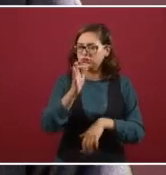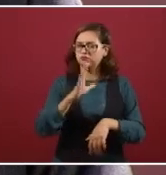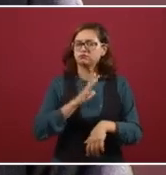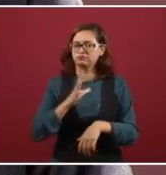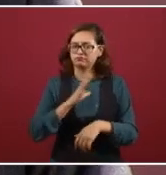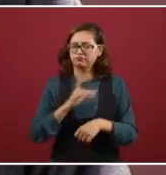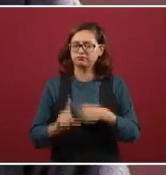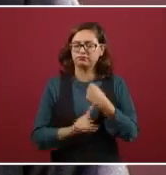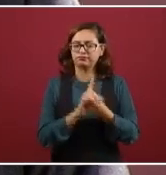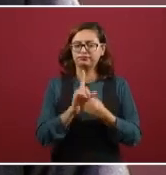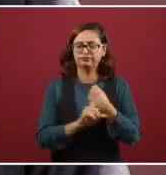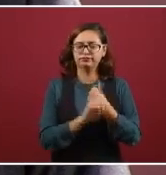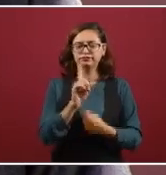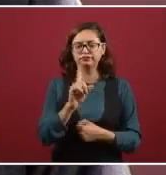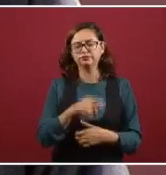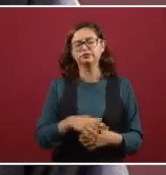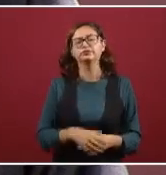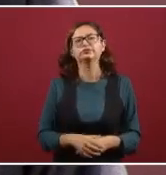Yo solo